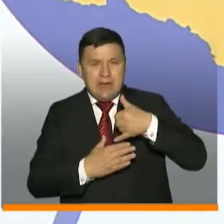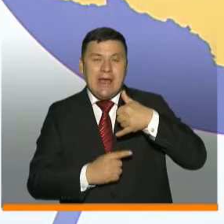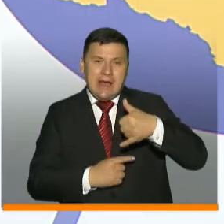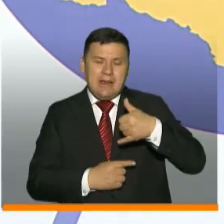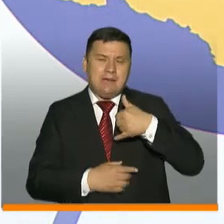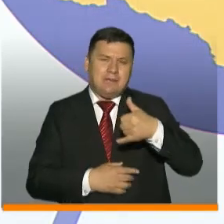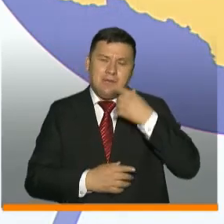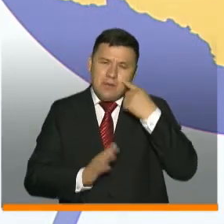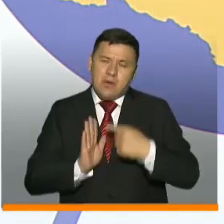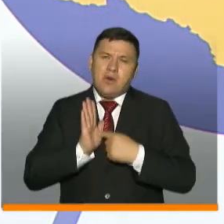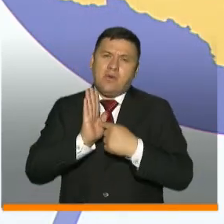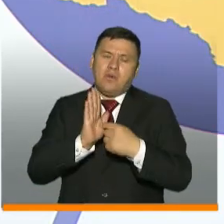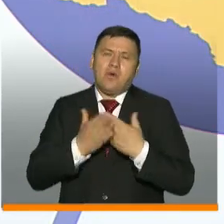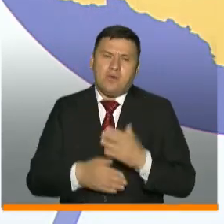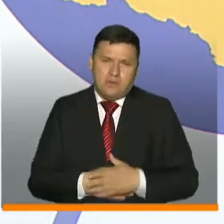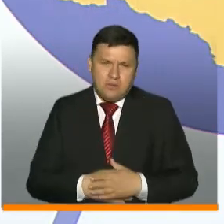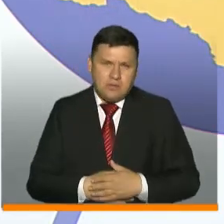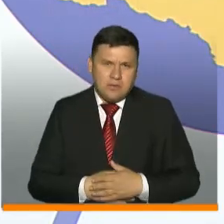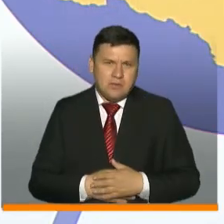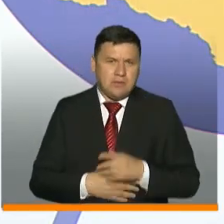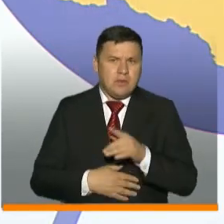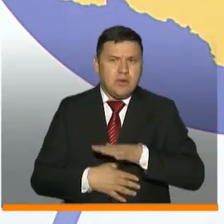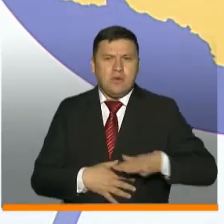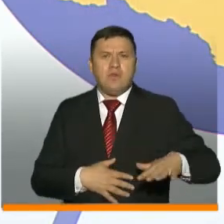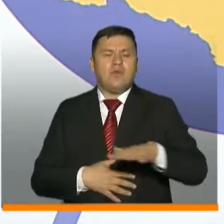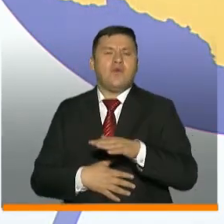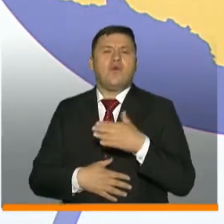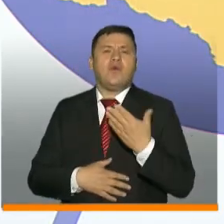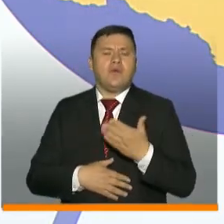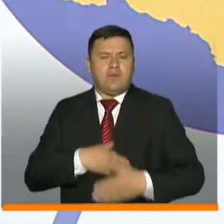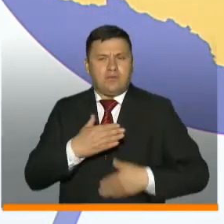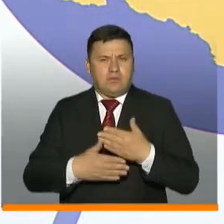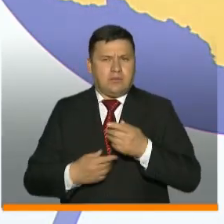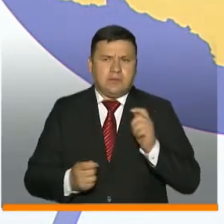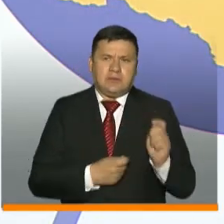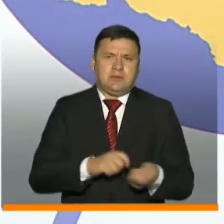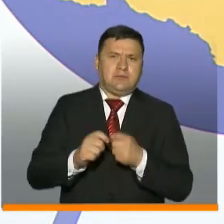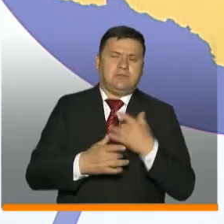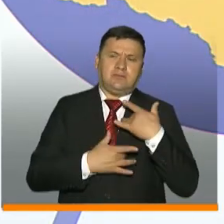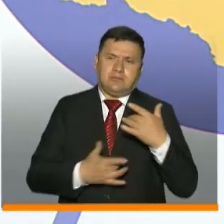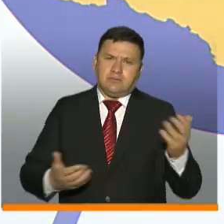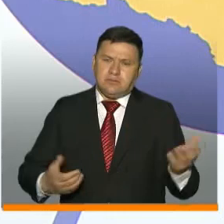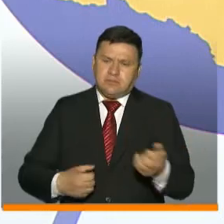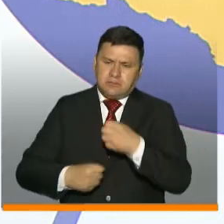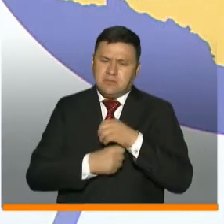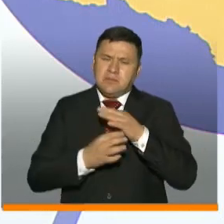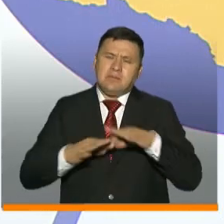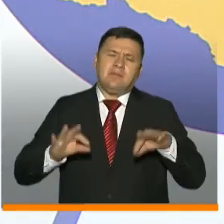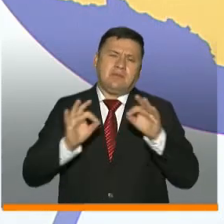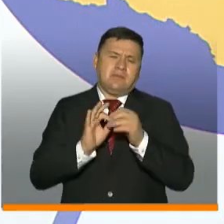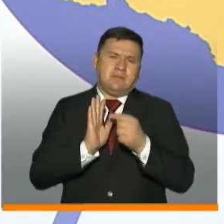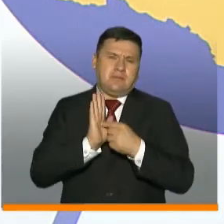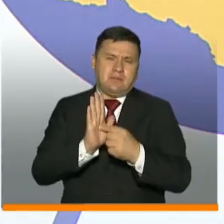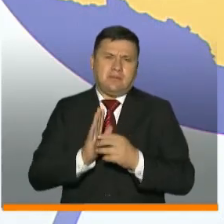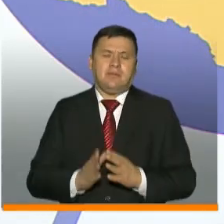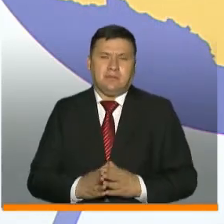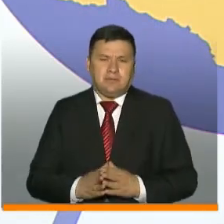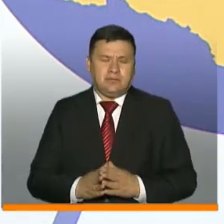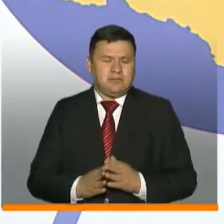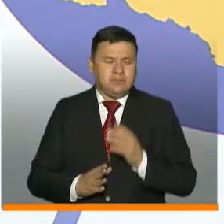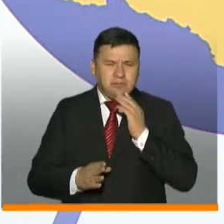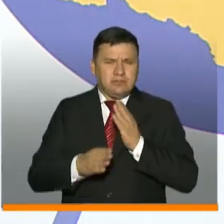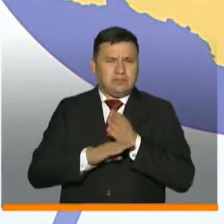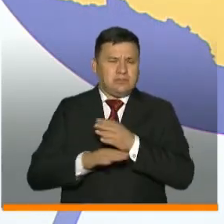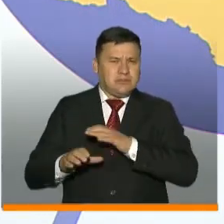seguir mostrando cómo nos fue en territorio, cómo seguimos llevando solidaridad, pero con algo supremamente importante, y es a través